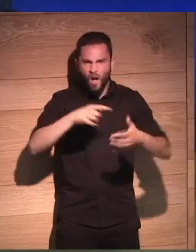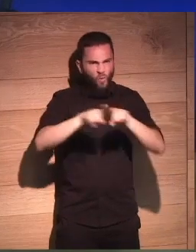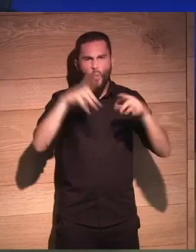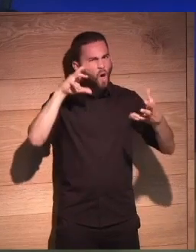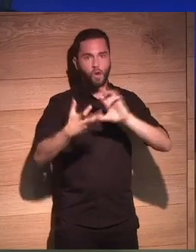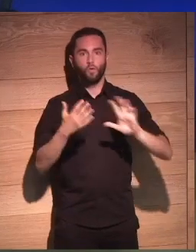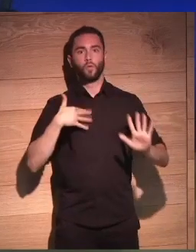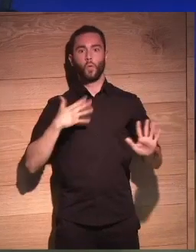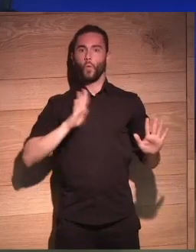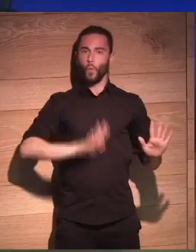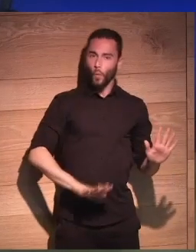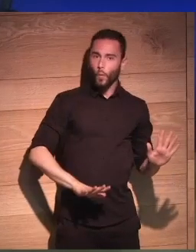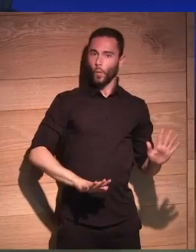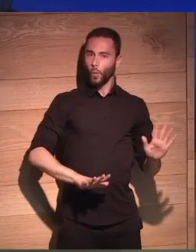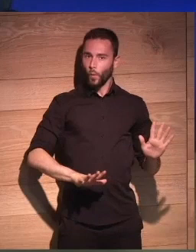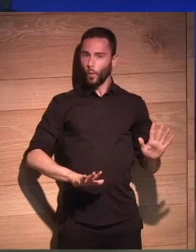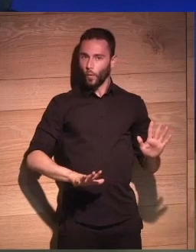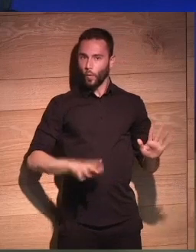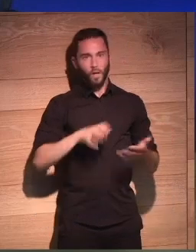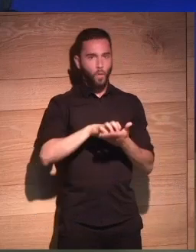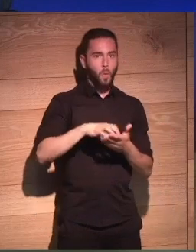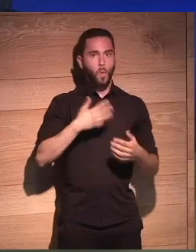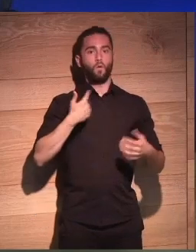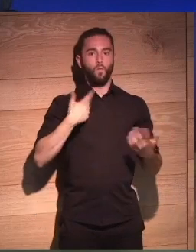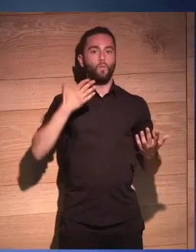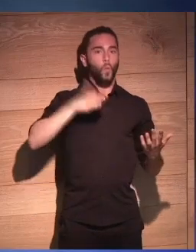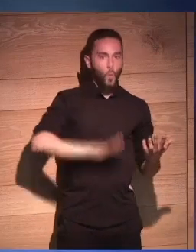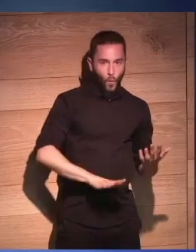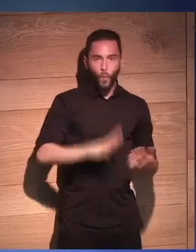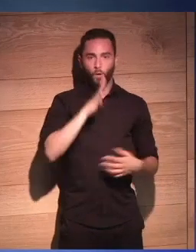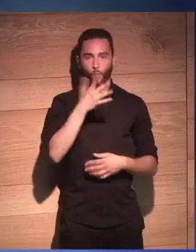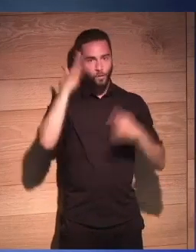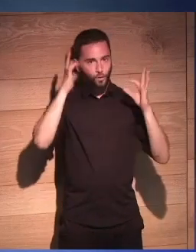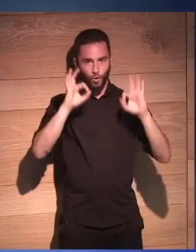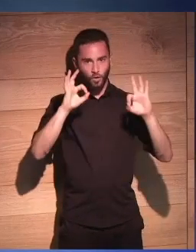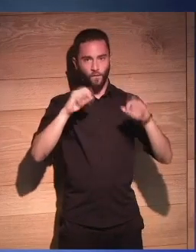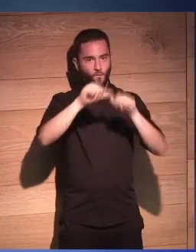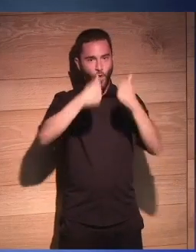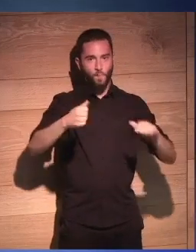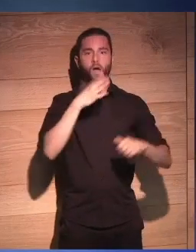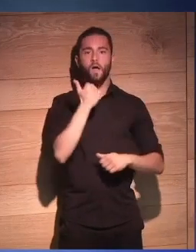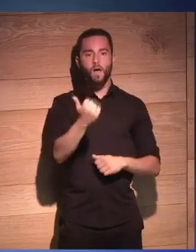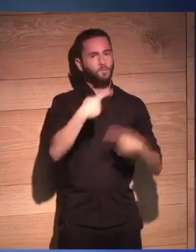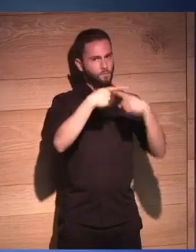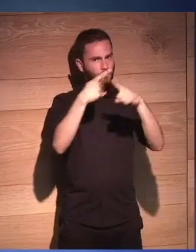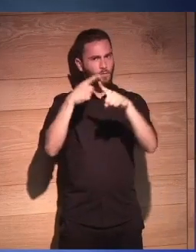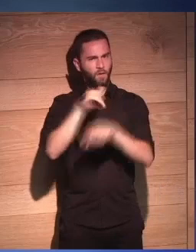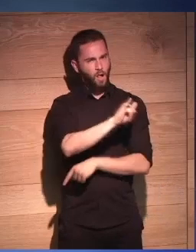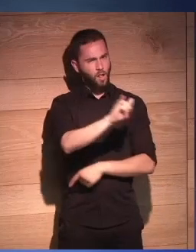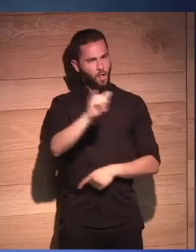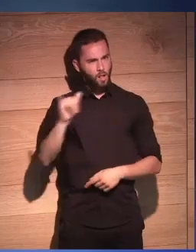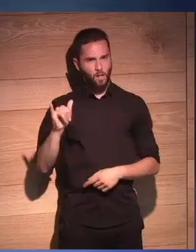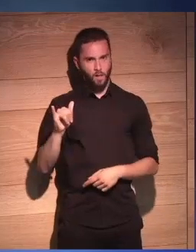poco esa angustia y esa duda, porque pensé que obviamente hay distintas maneras de envejecer. Mm. Es un